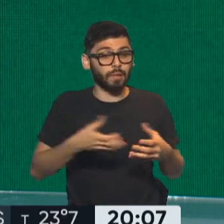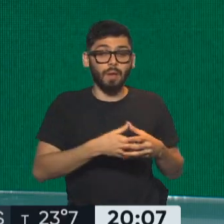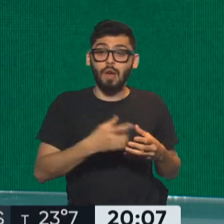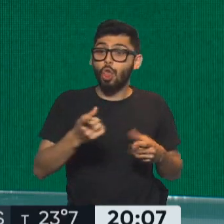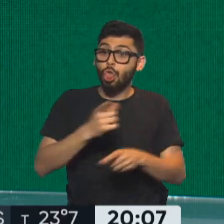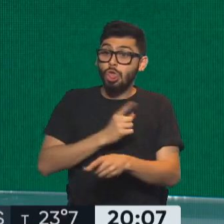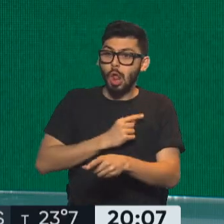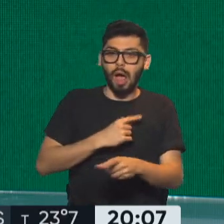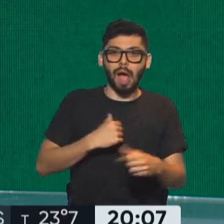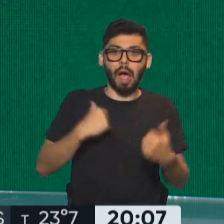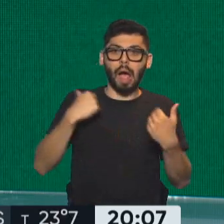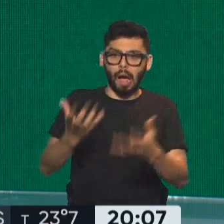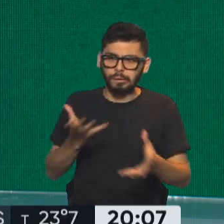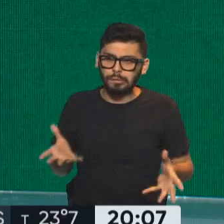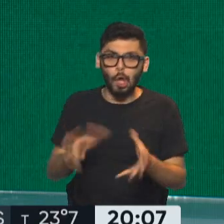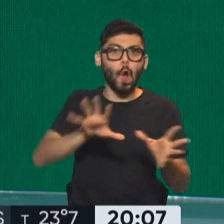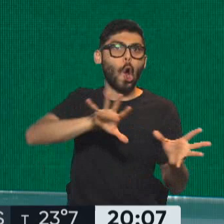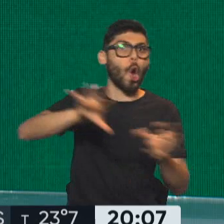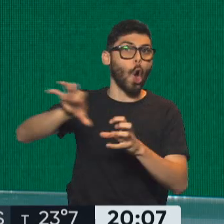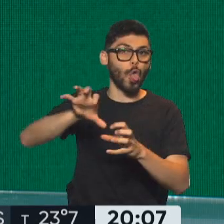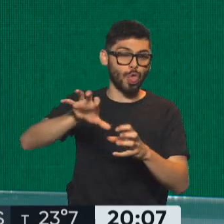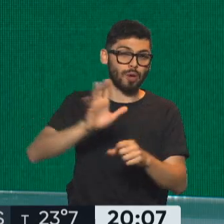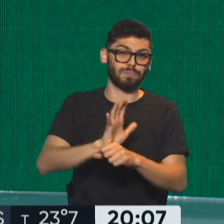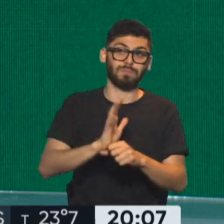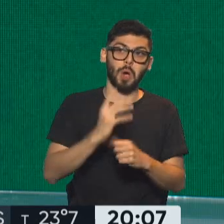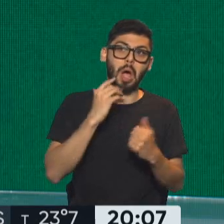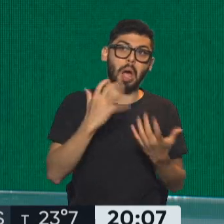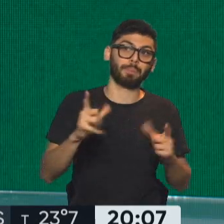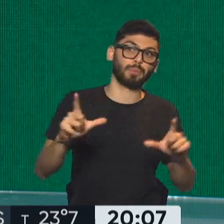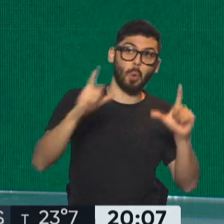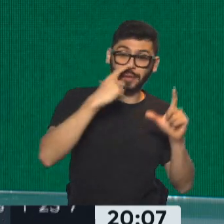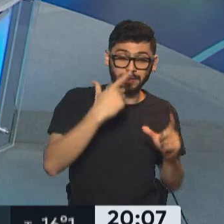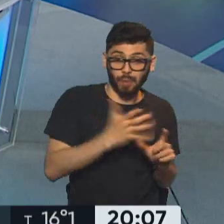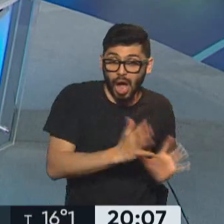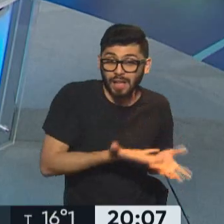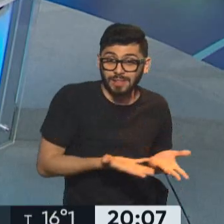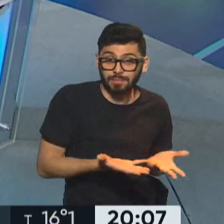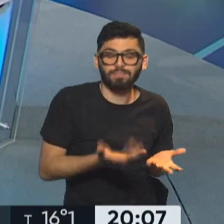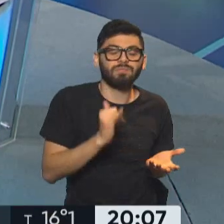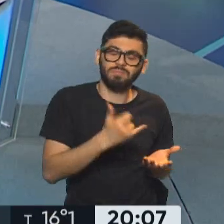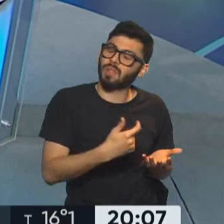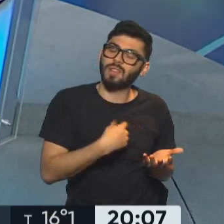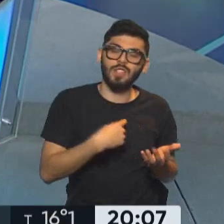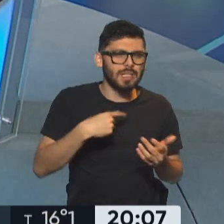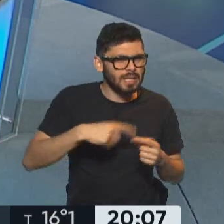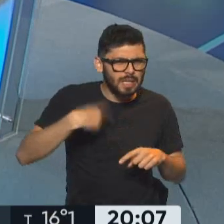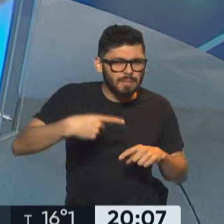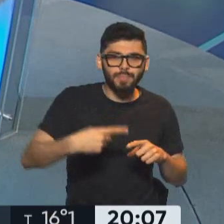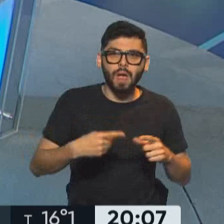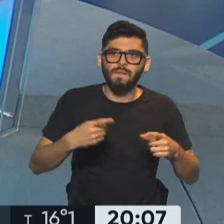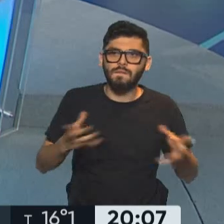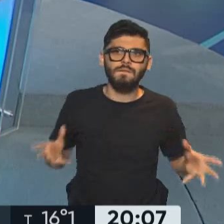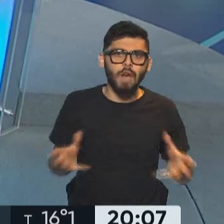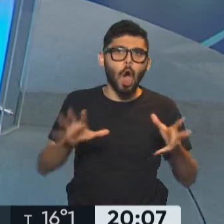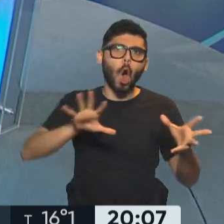para generar odio, ¿no? Para llevar agua para su molino. Lamentablemente, bueno, es eso lo que vimos. Generan odio todo el tiempo y